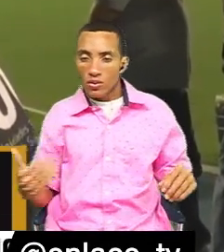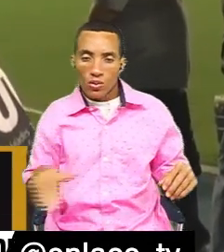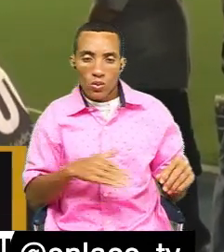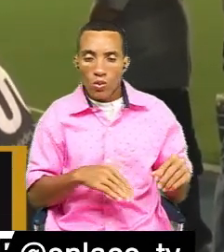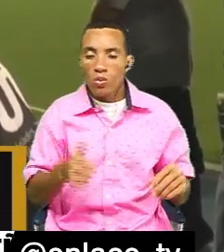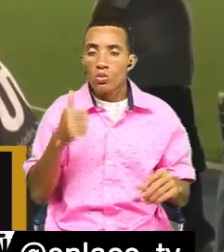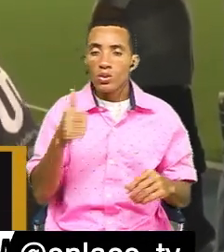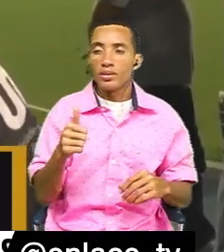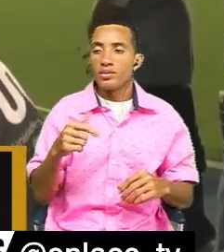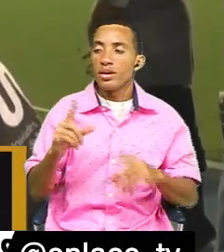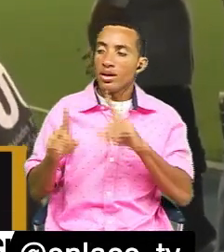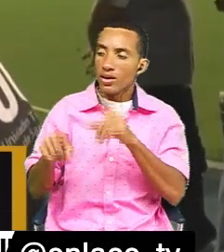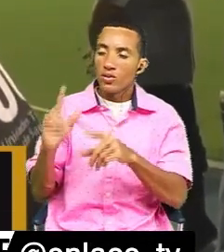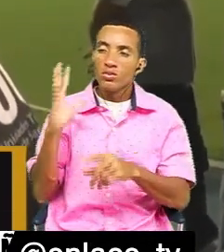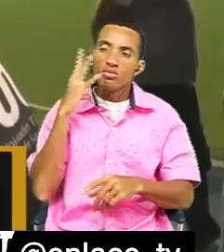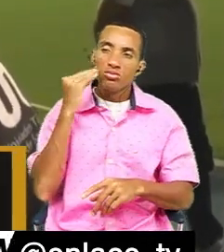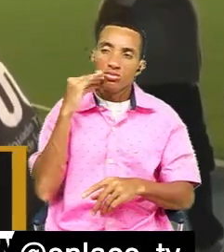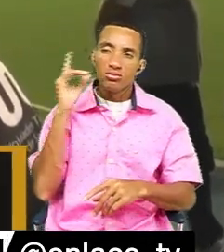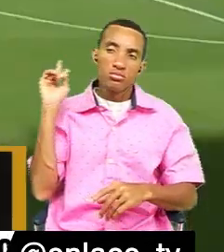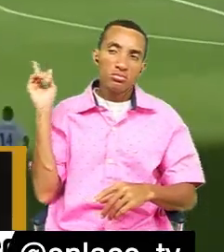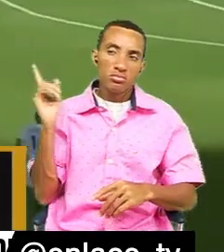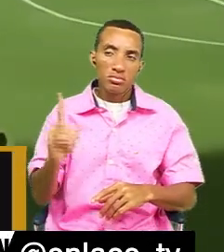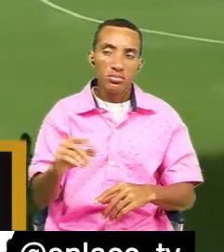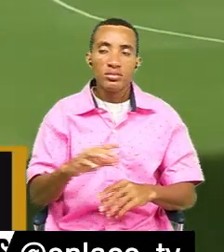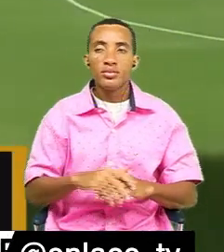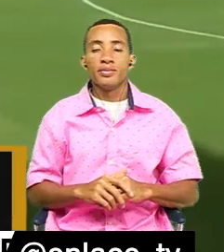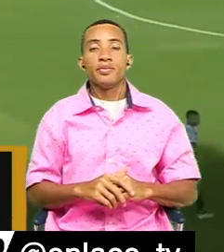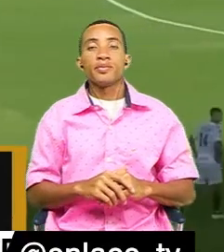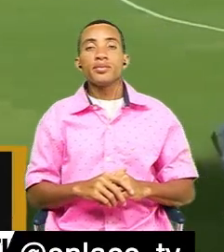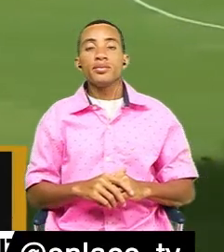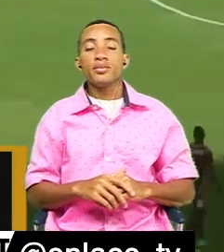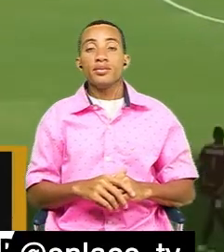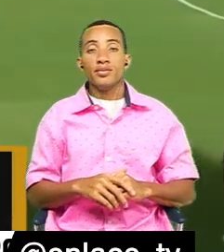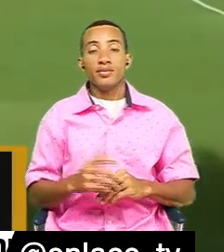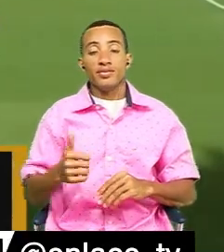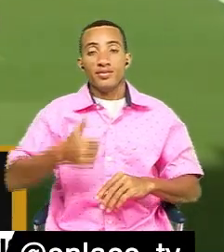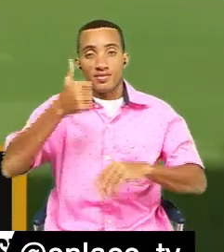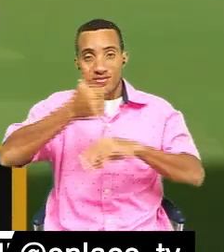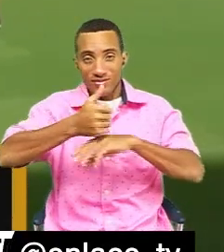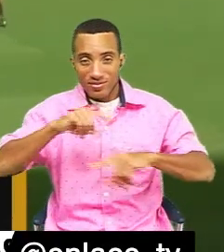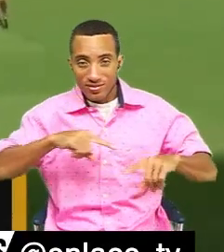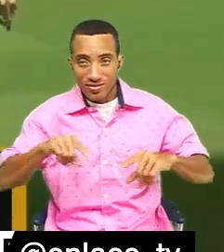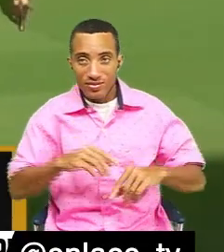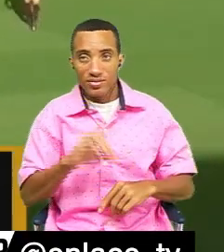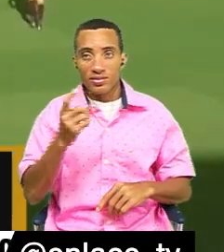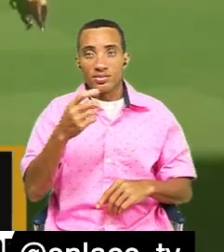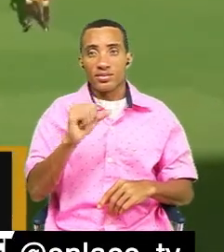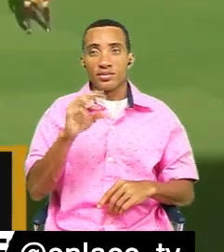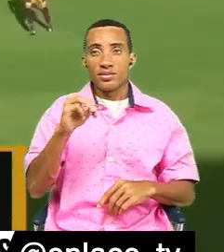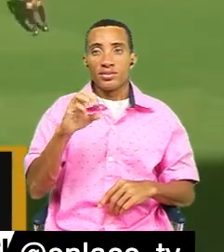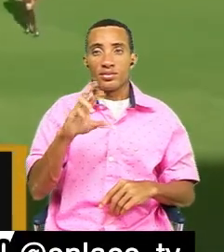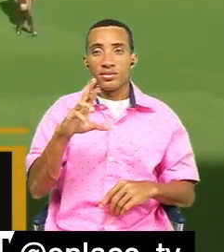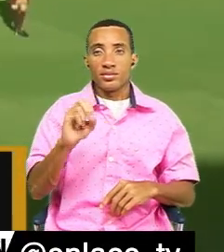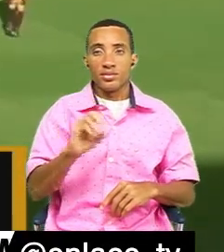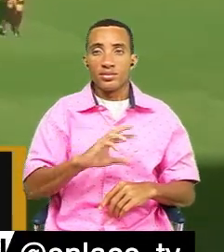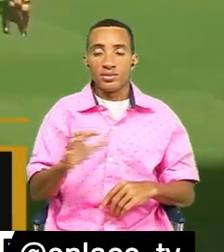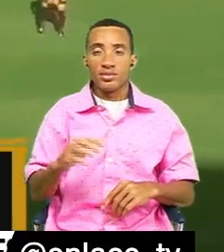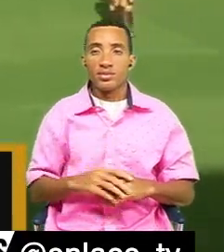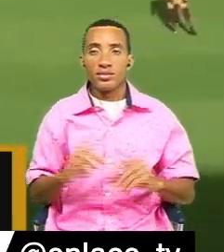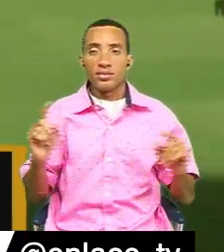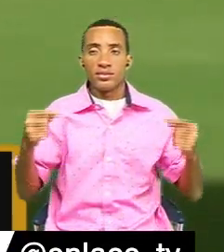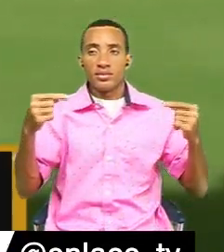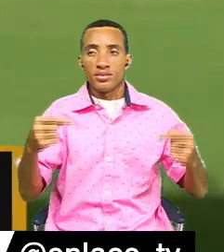jugadores de mucha experiencia y por lo mismo lo han demostrado en la tabla. El profesor Alberto Miguel Gamero dio a conocer las variables para el compromiso contra la Máquina